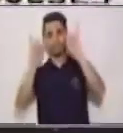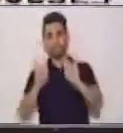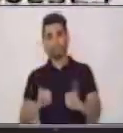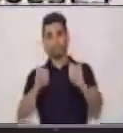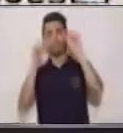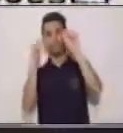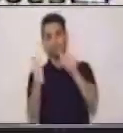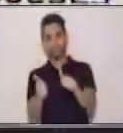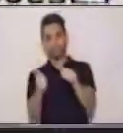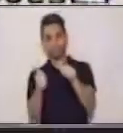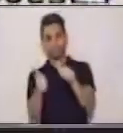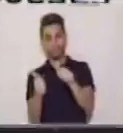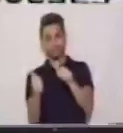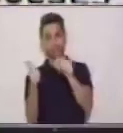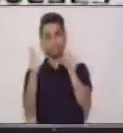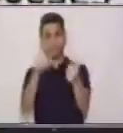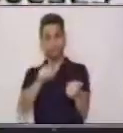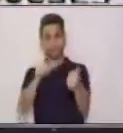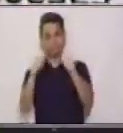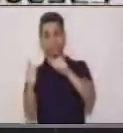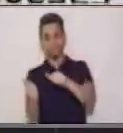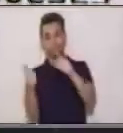palito, palo,